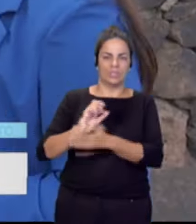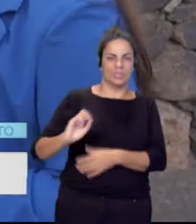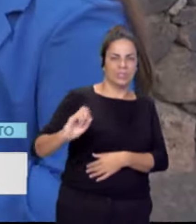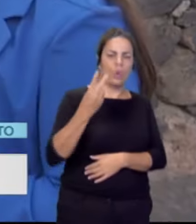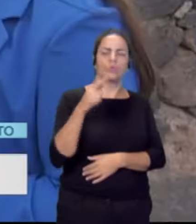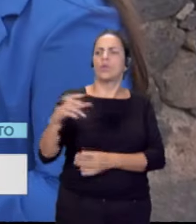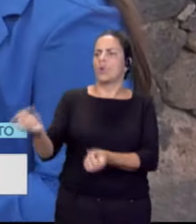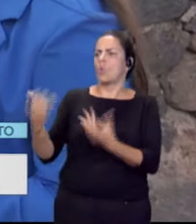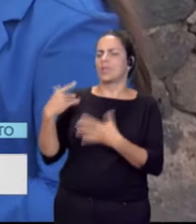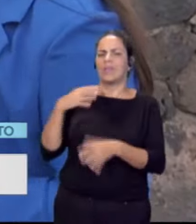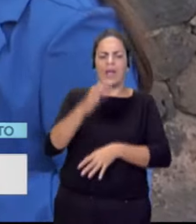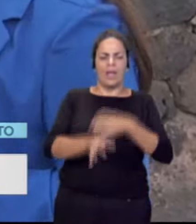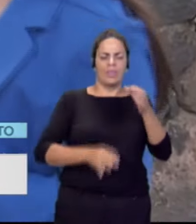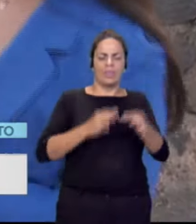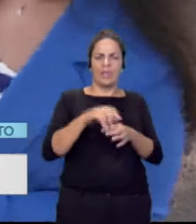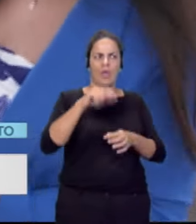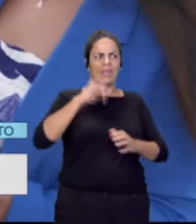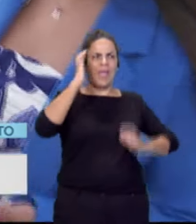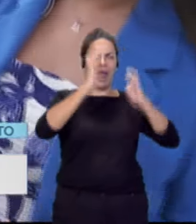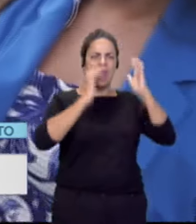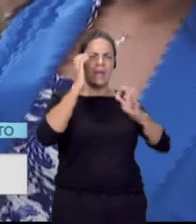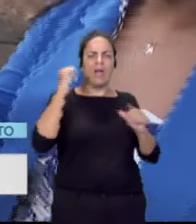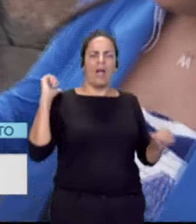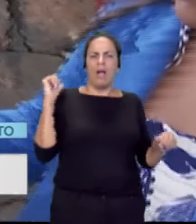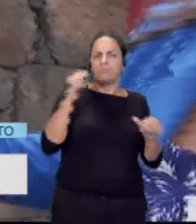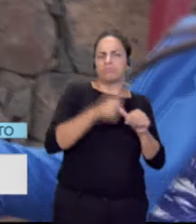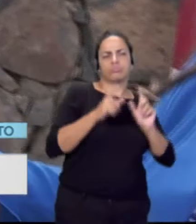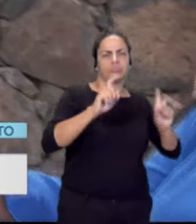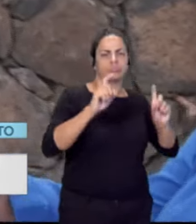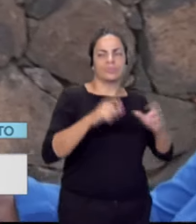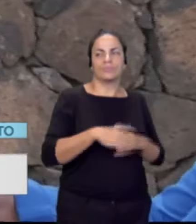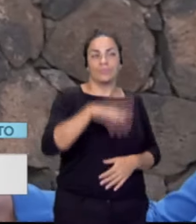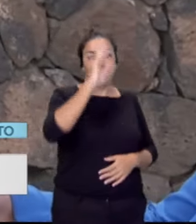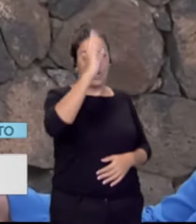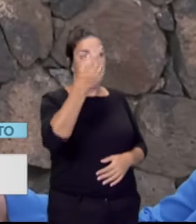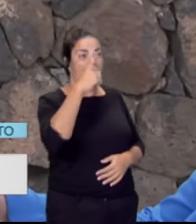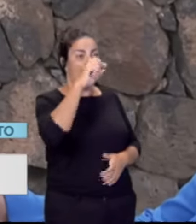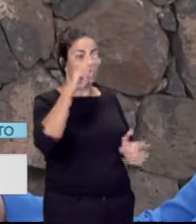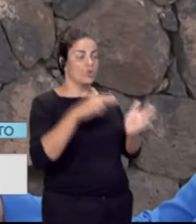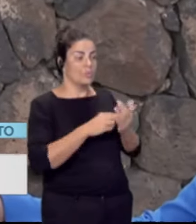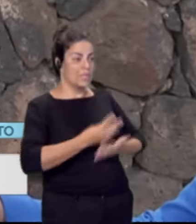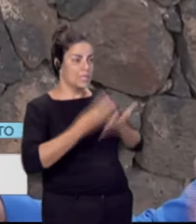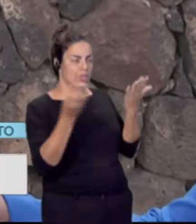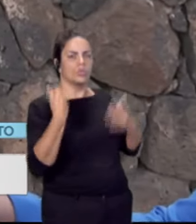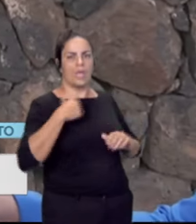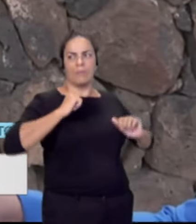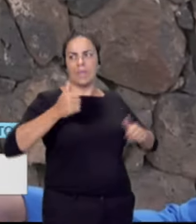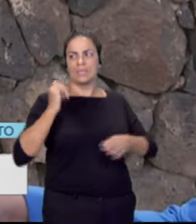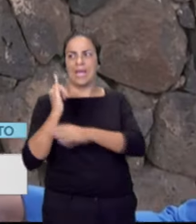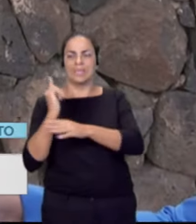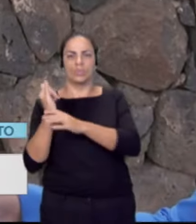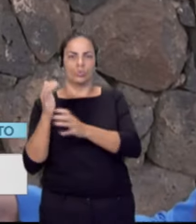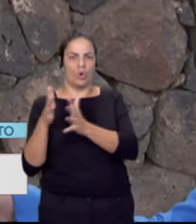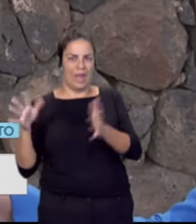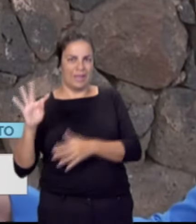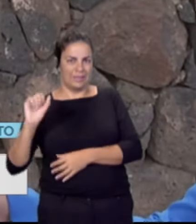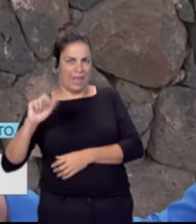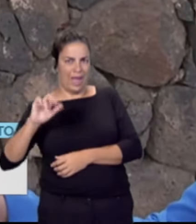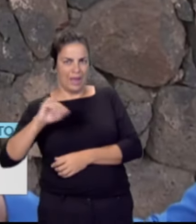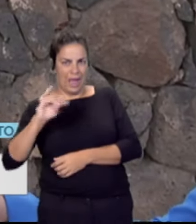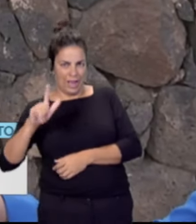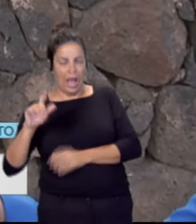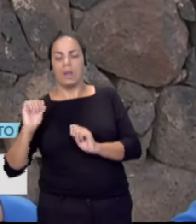se impartía este ciclo aquí en la granja. Hola, buenas. En el 2018 empezó a impartirse en el Instituto de Gran Tarajal, pero a partir del COVID,